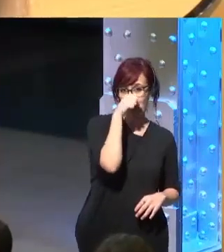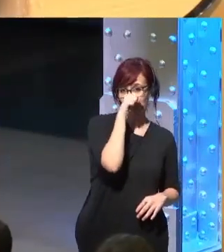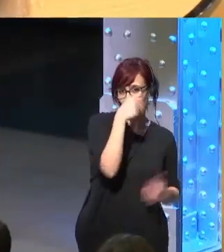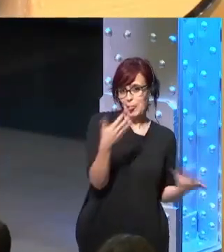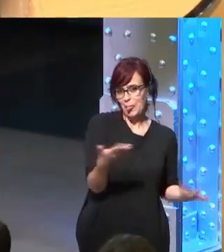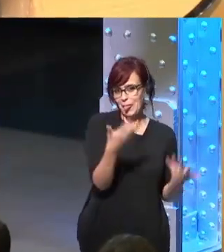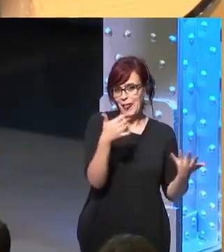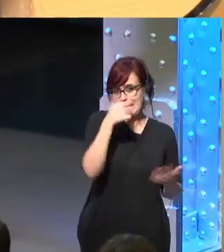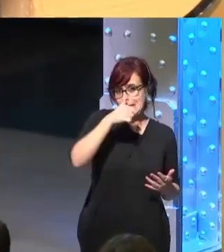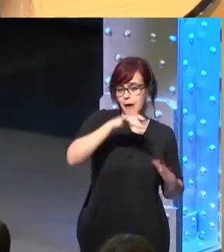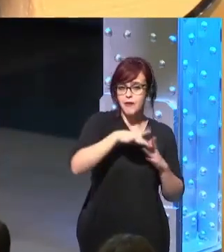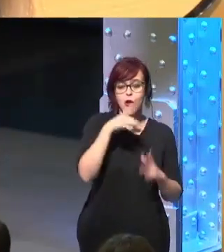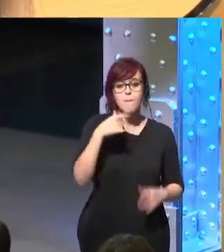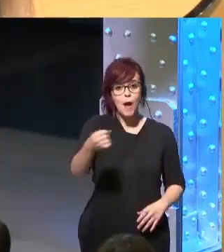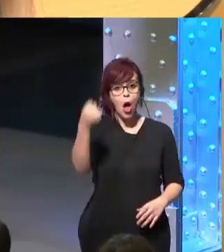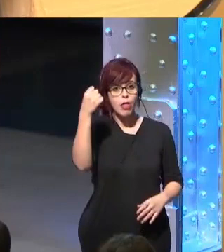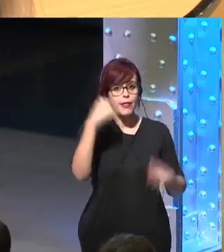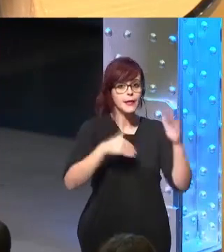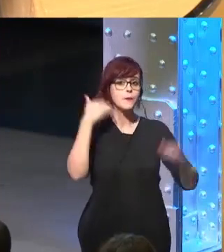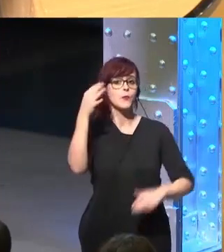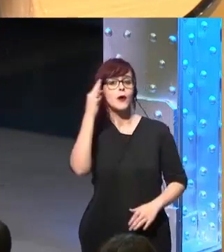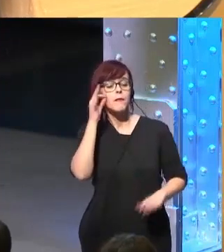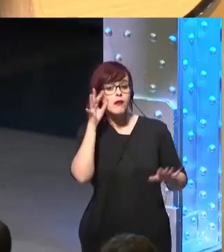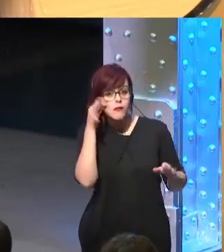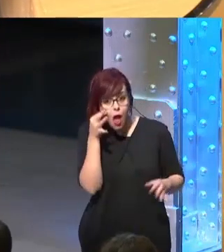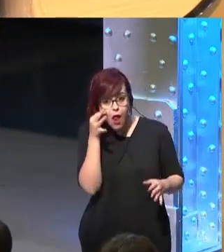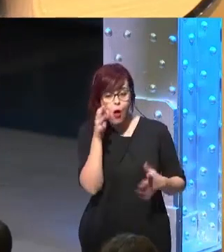poder, pero así no es como funcionaba en el mundo antiguo.